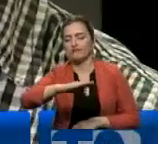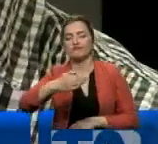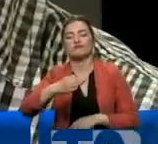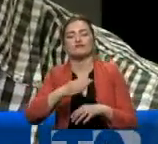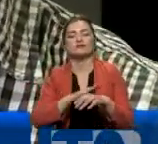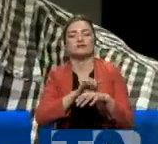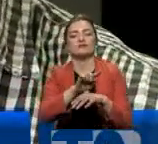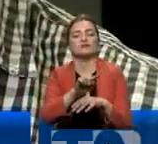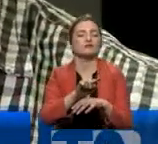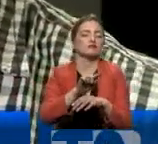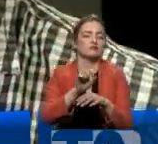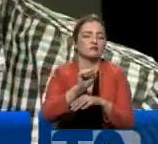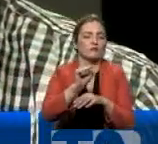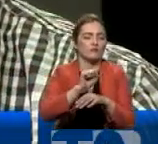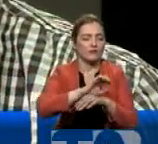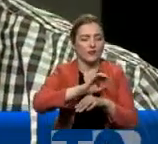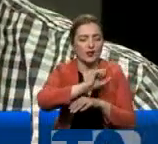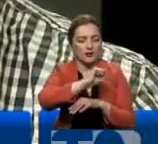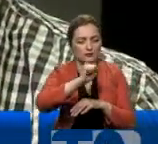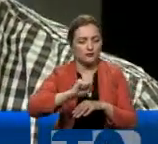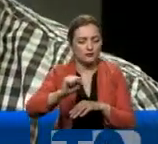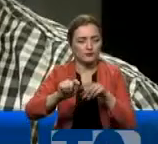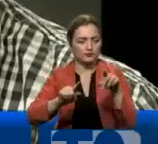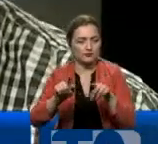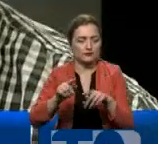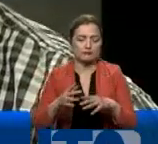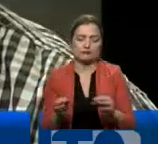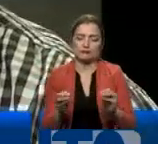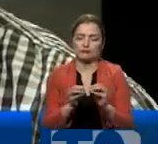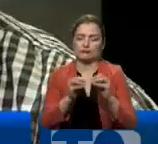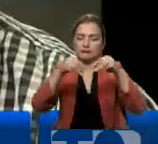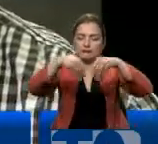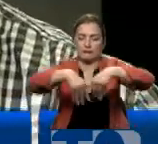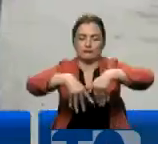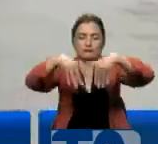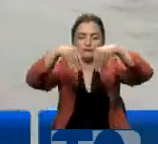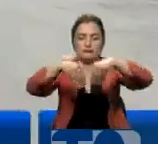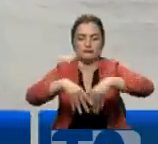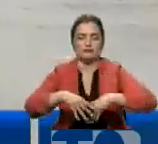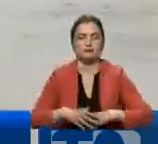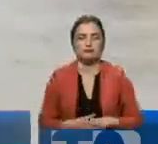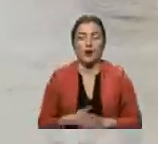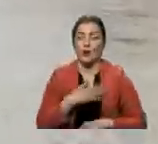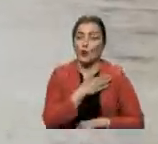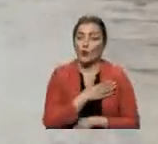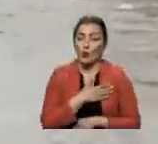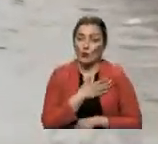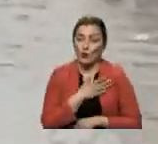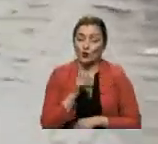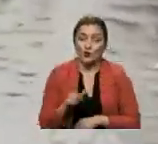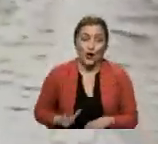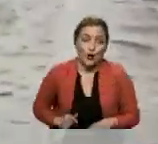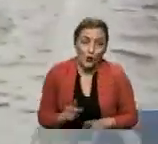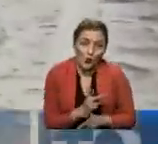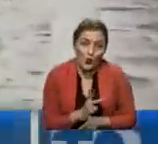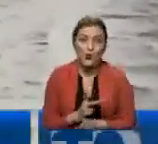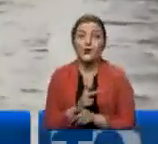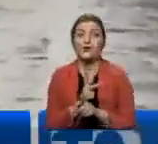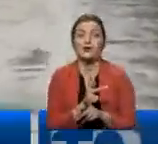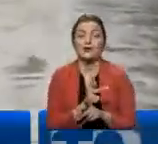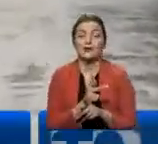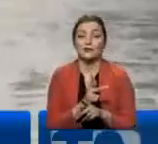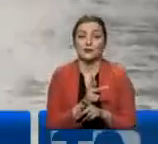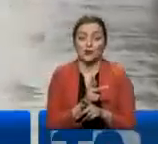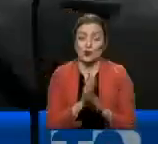que normalmente también tenemos desde la Amazonía, han incrementado las precipitaciones. Por favor, en bien de la salud de cada uno, hay que